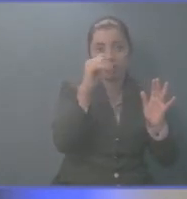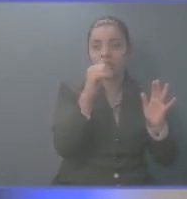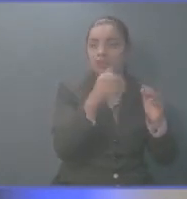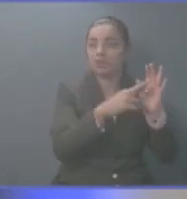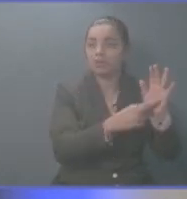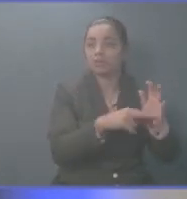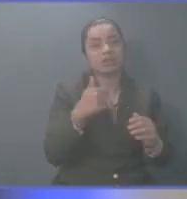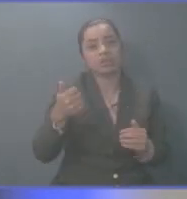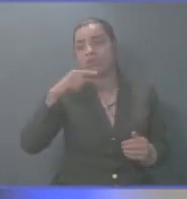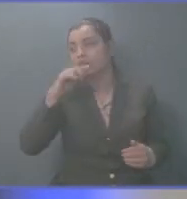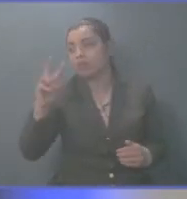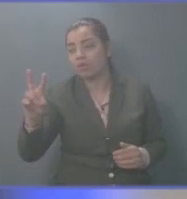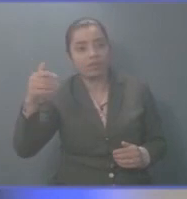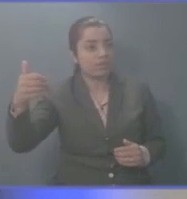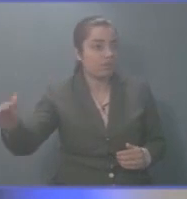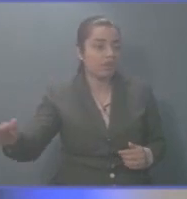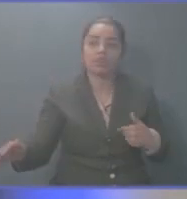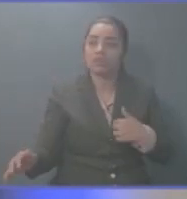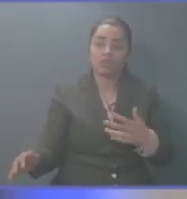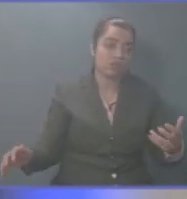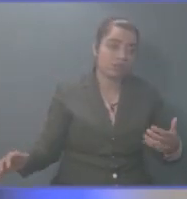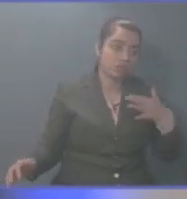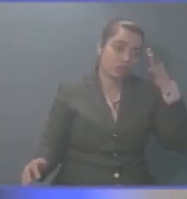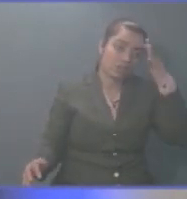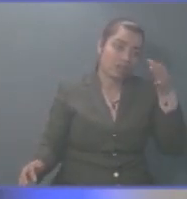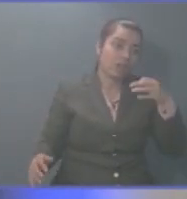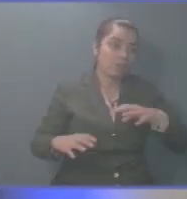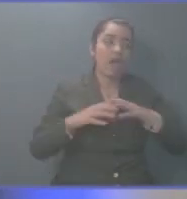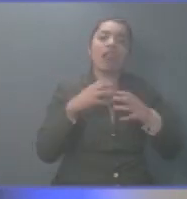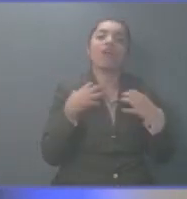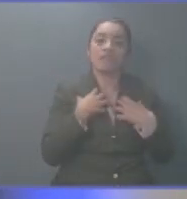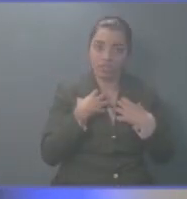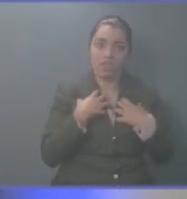otro sentido. Nosotros creemos en la vida. Nosotros nos definimos como un partido